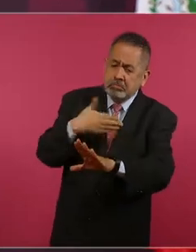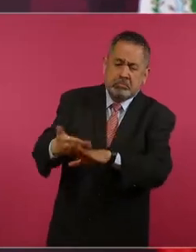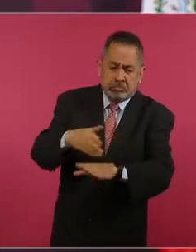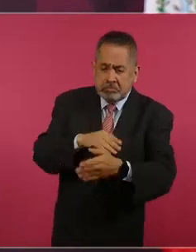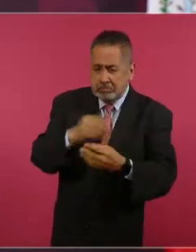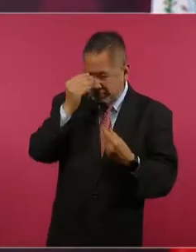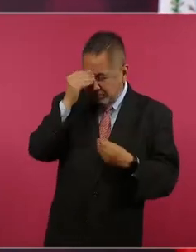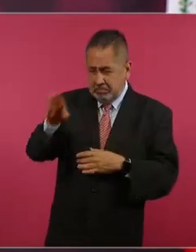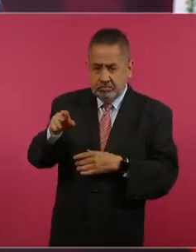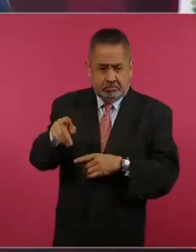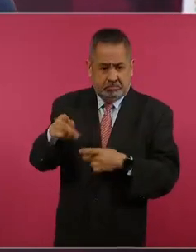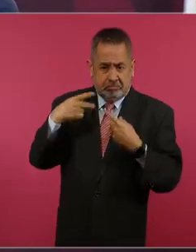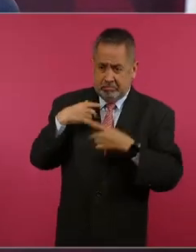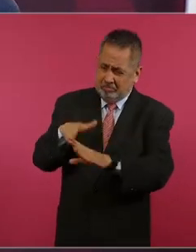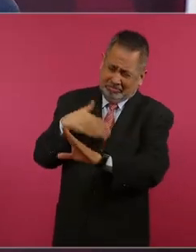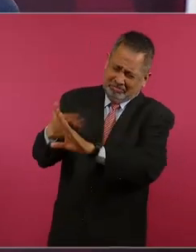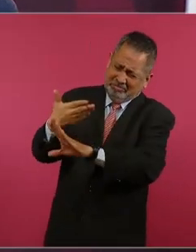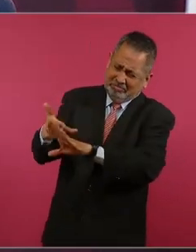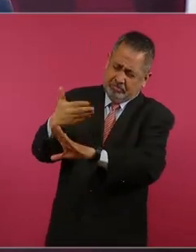se lanzaban en contra de uno,